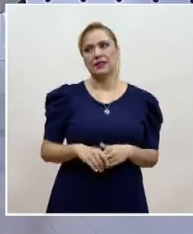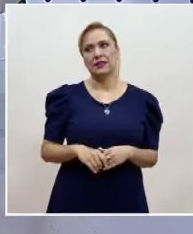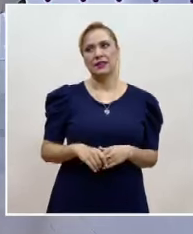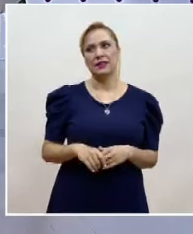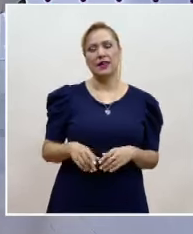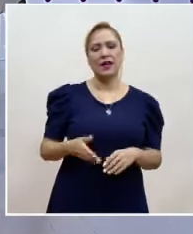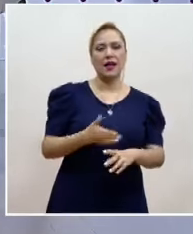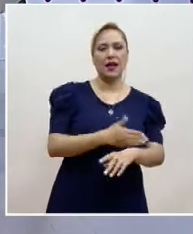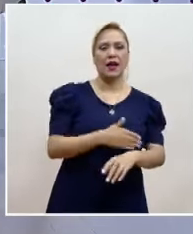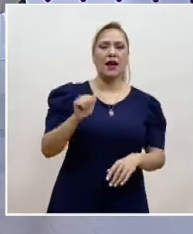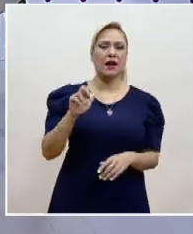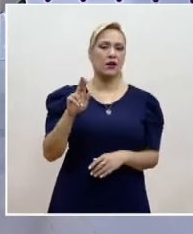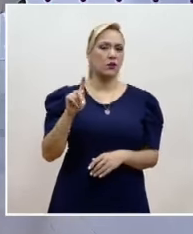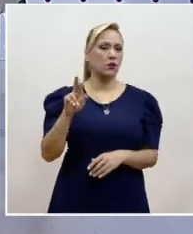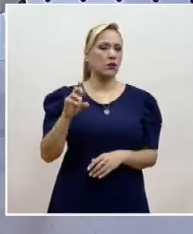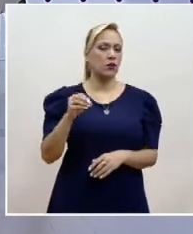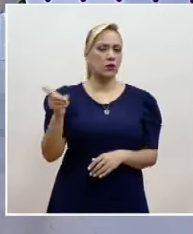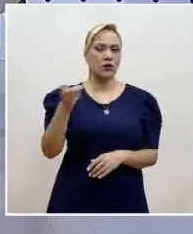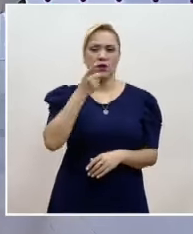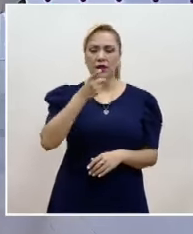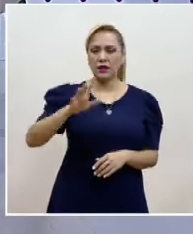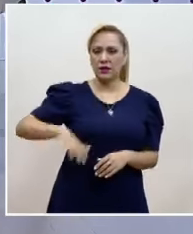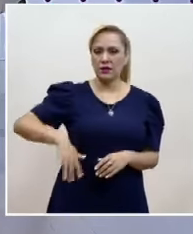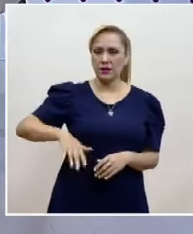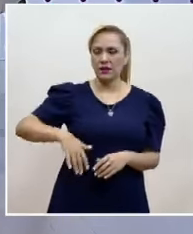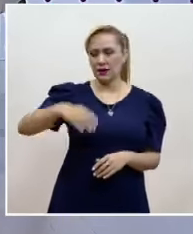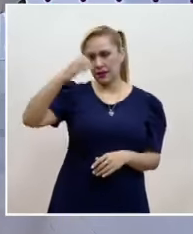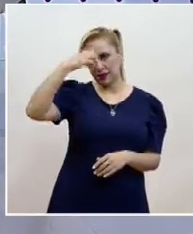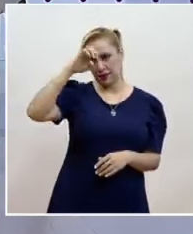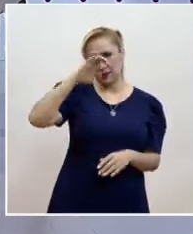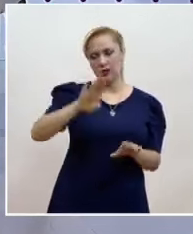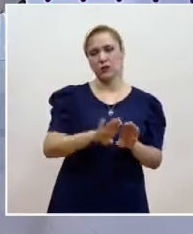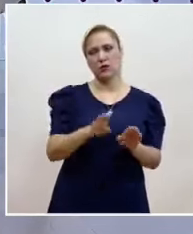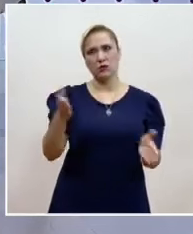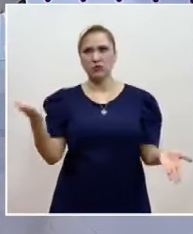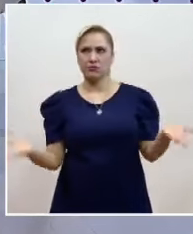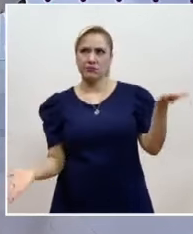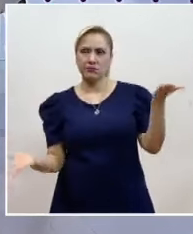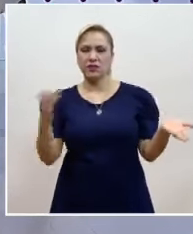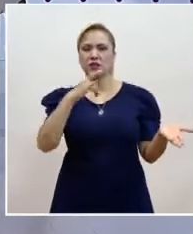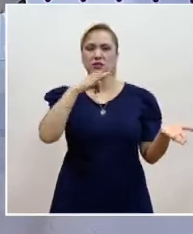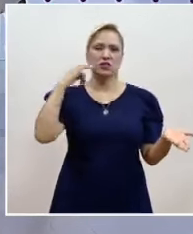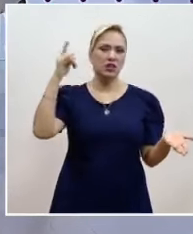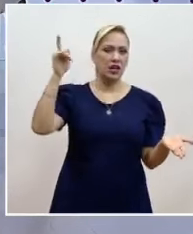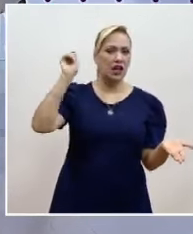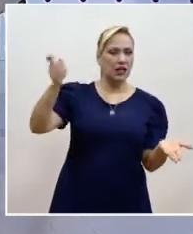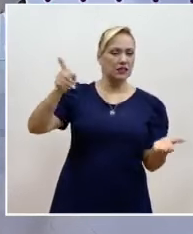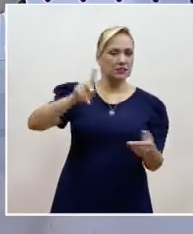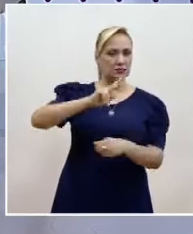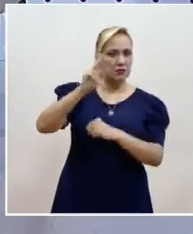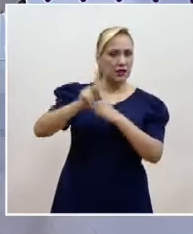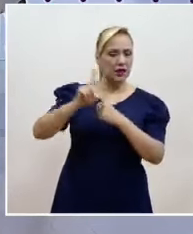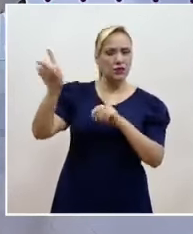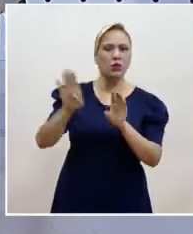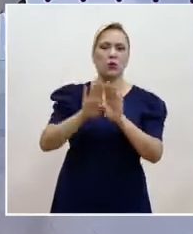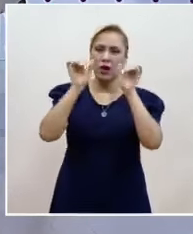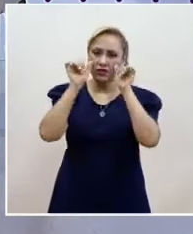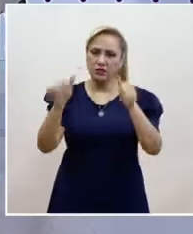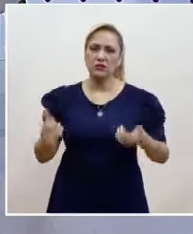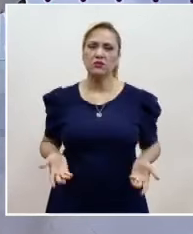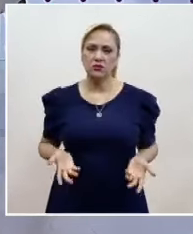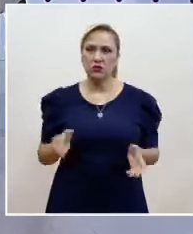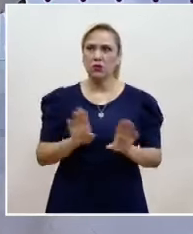previo a eso, Arturo, mencionaste en alguna intervención la experiencia comparada, mencionaste Chile. Sí. ¿Qué es lo que te llama la atención? ¿Qué podríamos aprender de ahí?